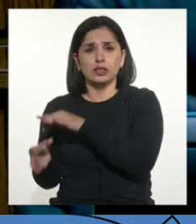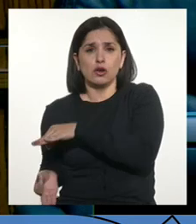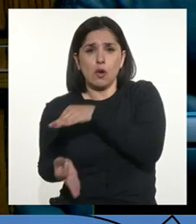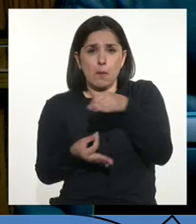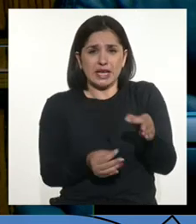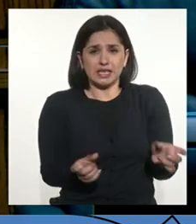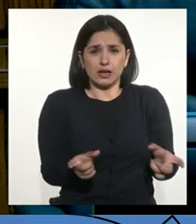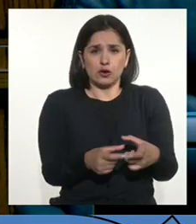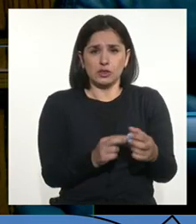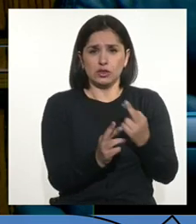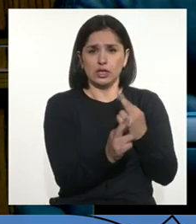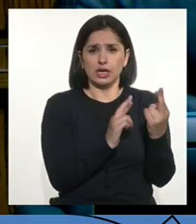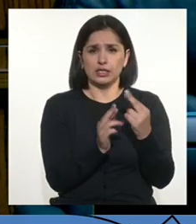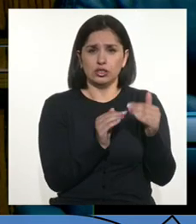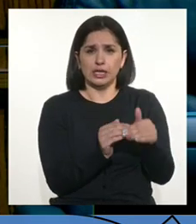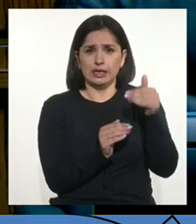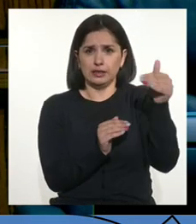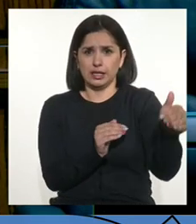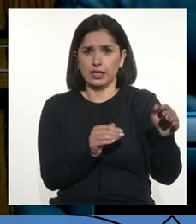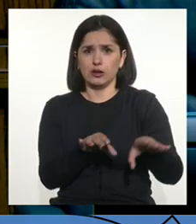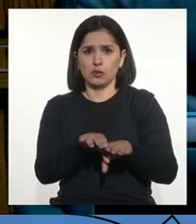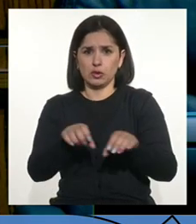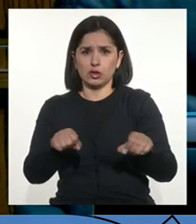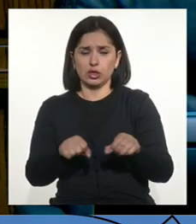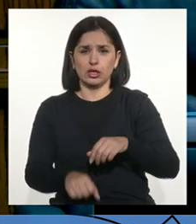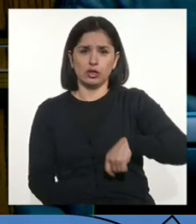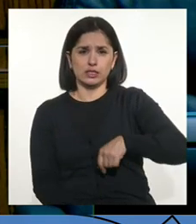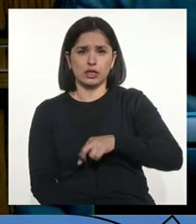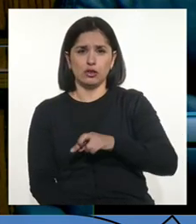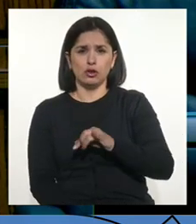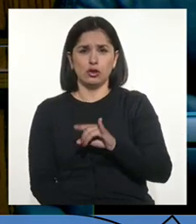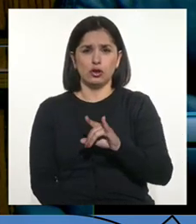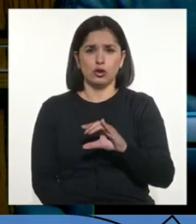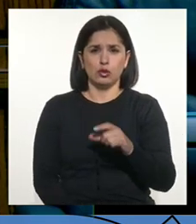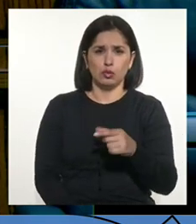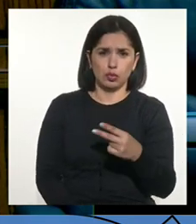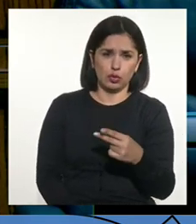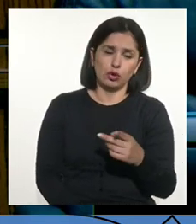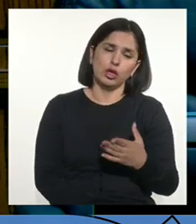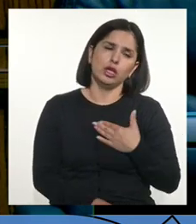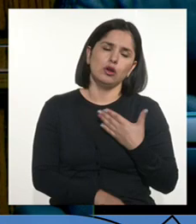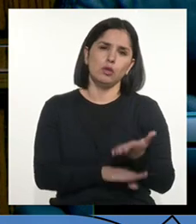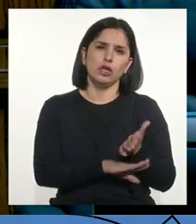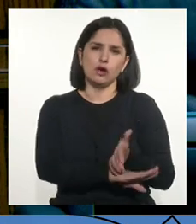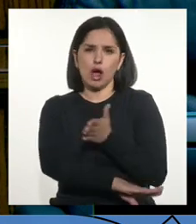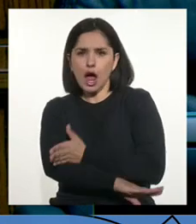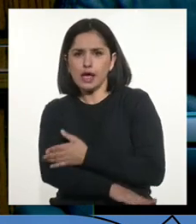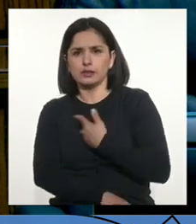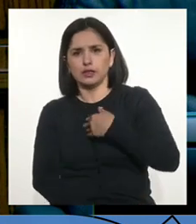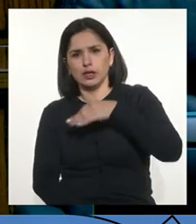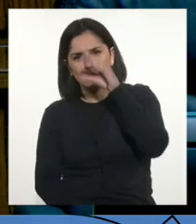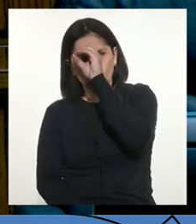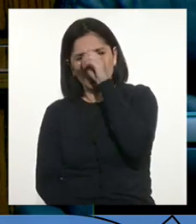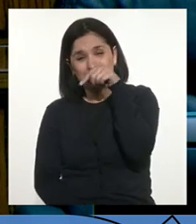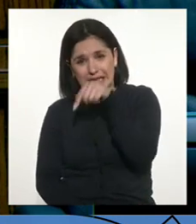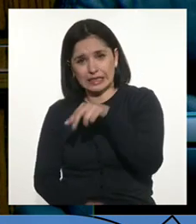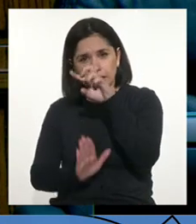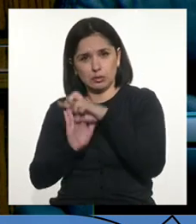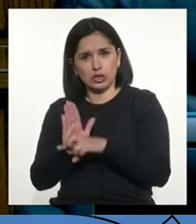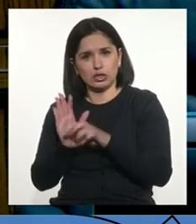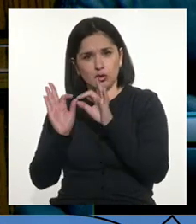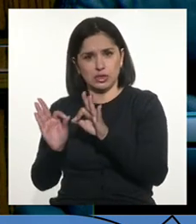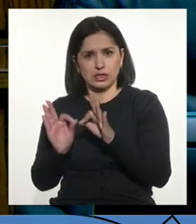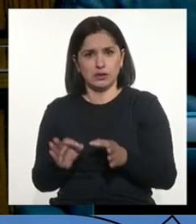como lo hemos acordado con el senador para que pueda ser así eso quiero pedir lo antes de hacer mi intervención sobre este proyecto de ley con